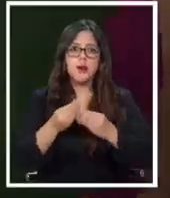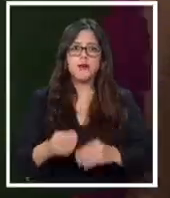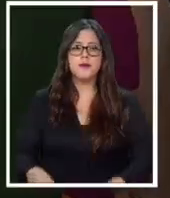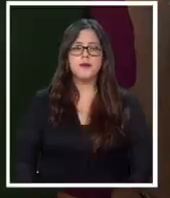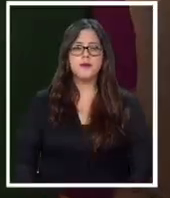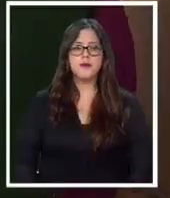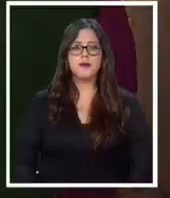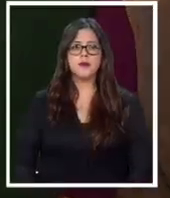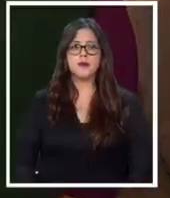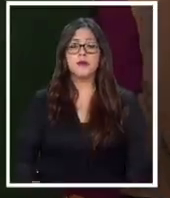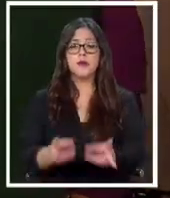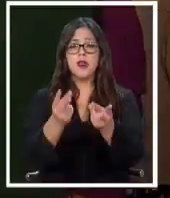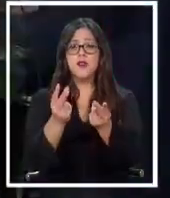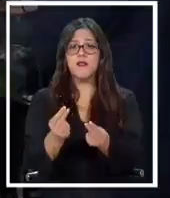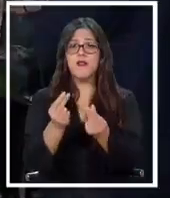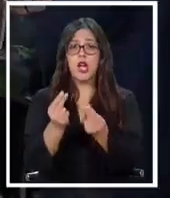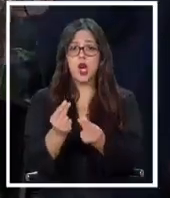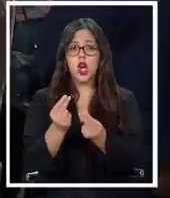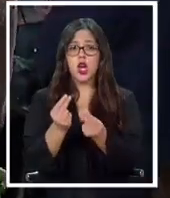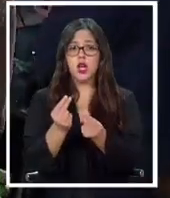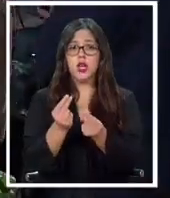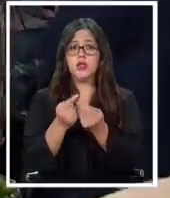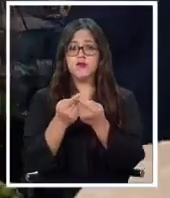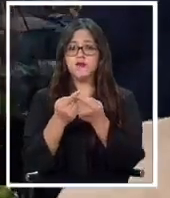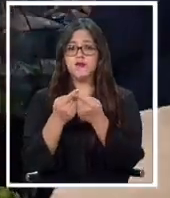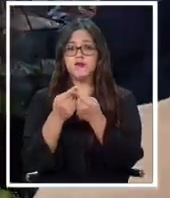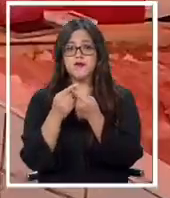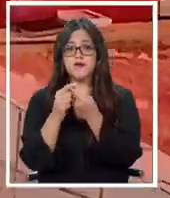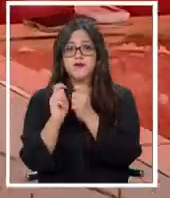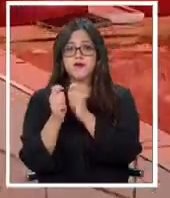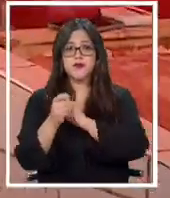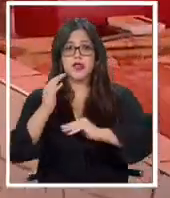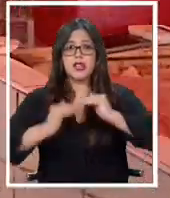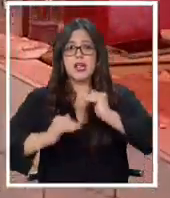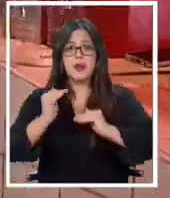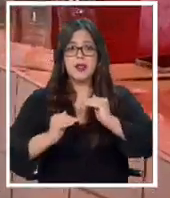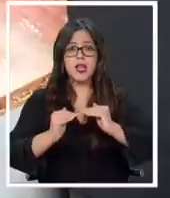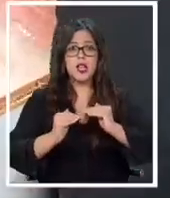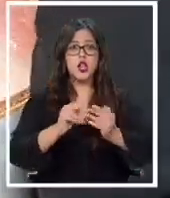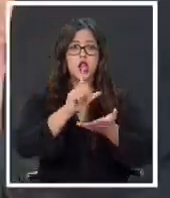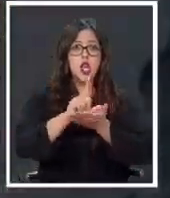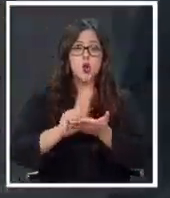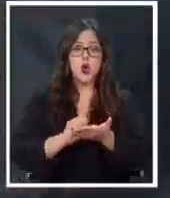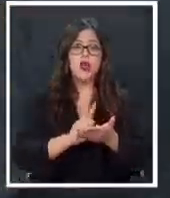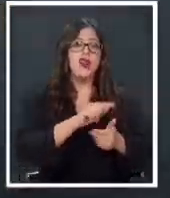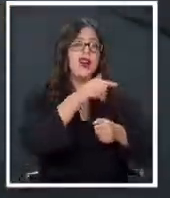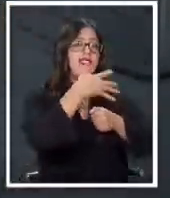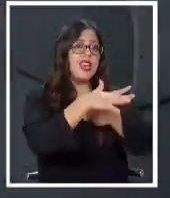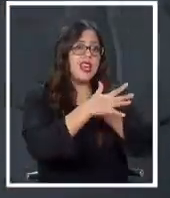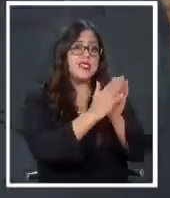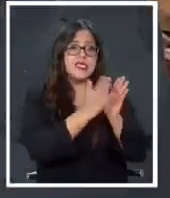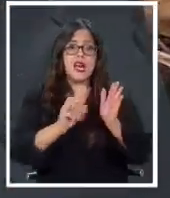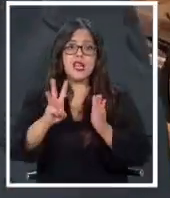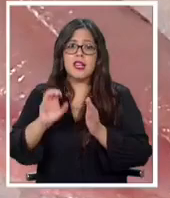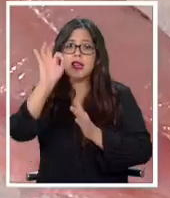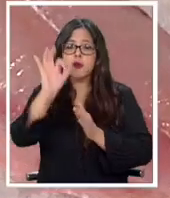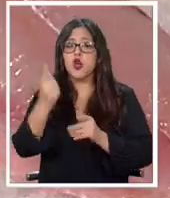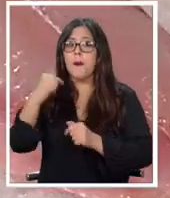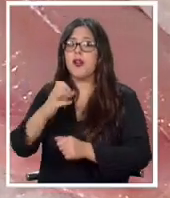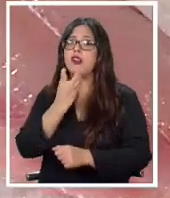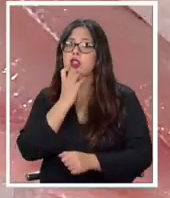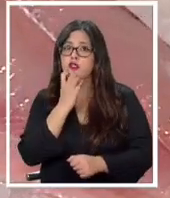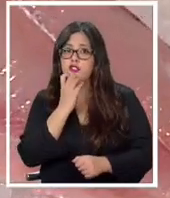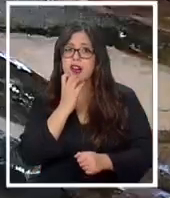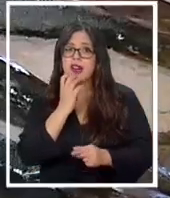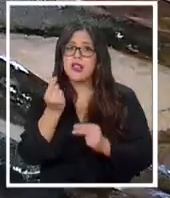clientes. Precios que variaron dependiendo de la zona, entre un 15 y hasta un 30%. Sin embargo, en Antofagasta el